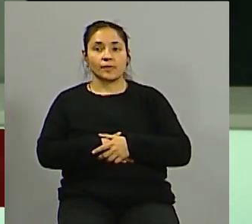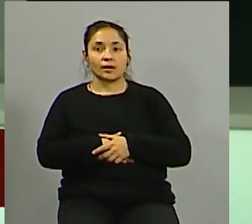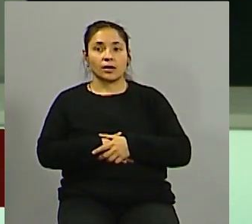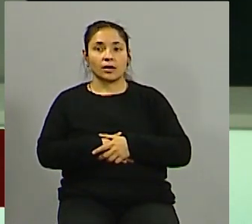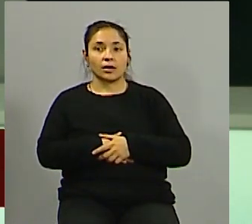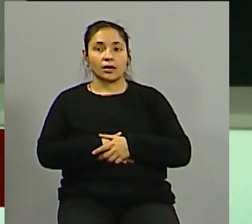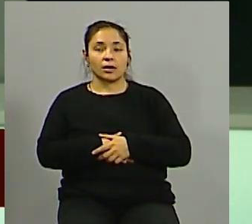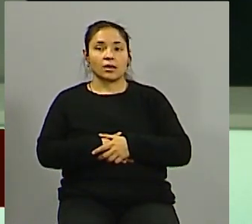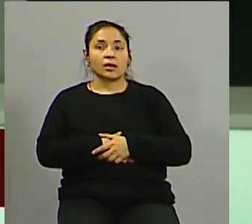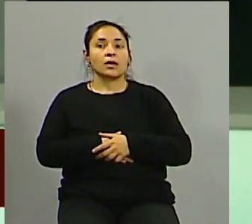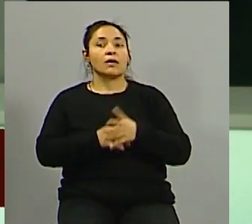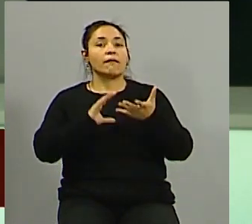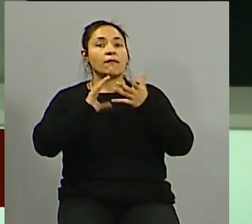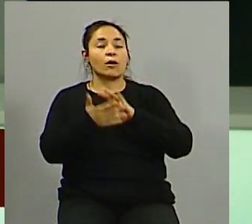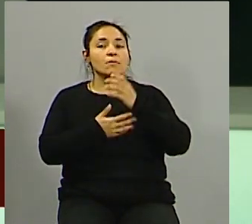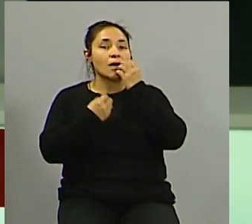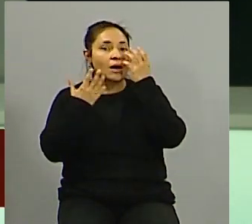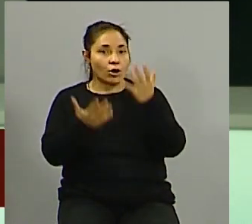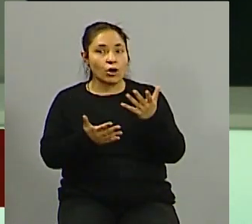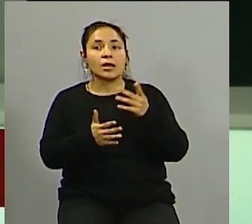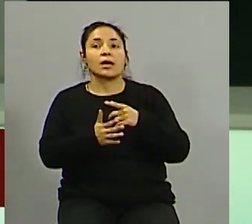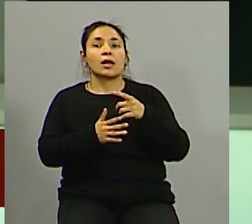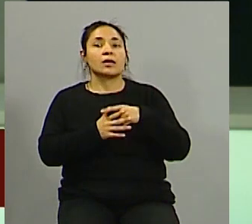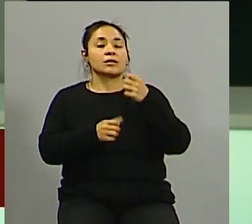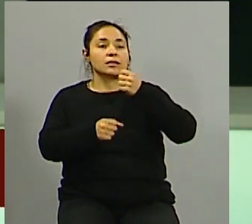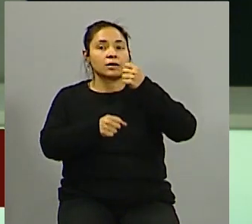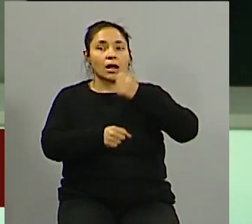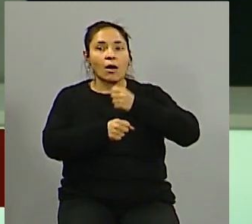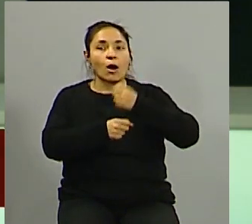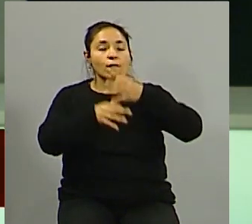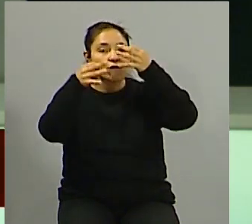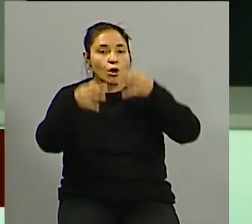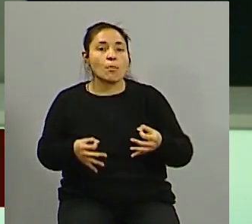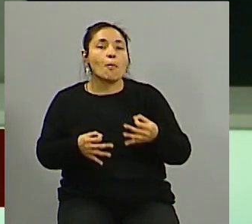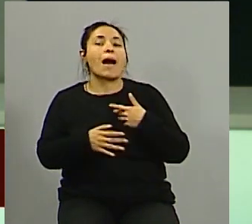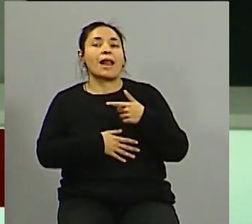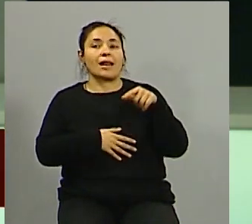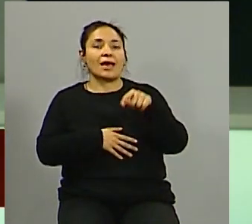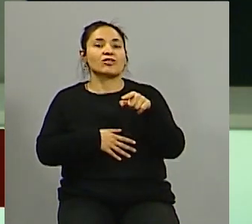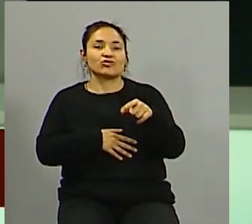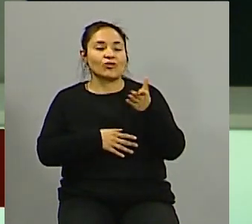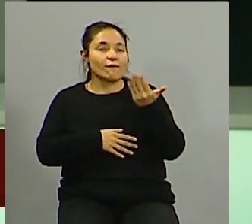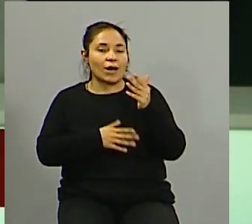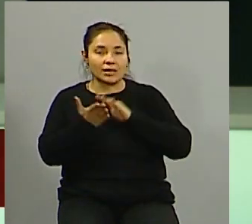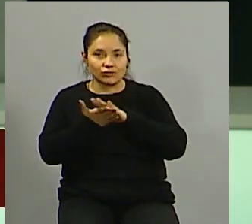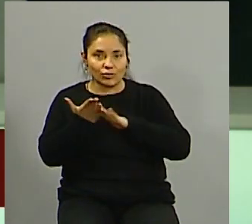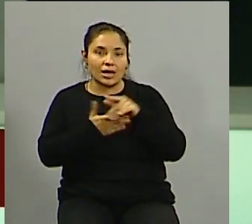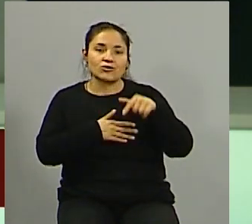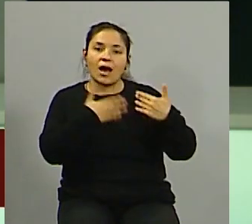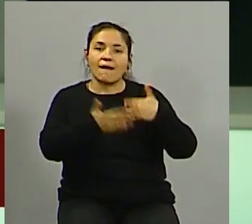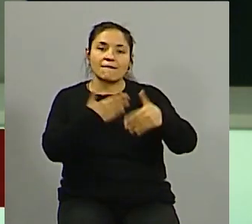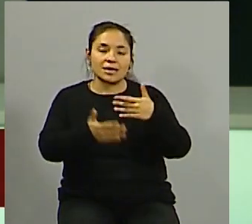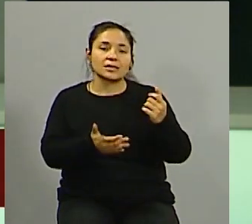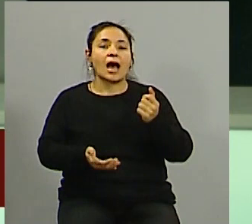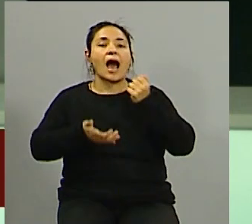no lo puede mejorar un sistema es la informalidad laboral. Es mucho más complejo que sistematizarlo. Por supuesto que el avance de las